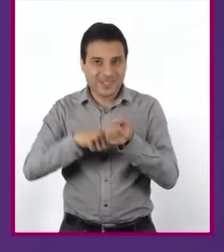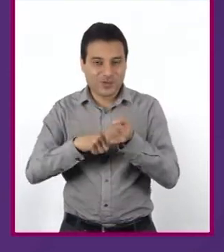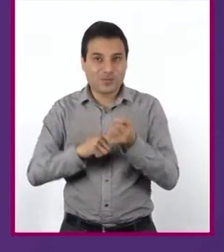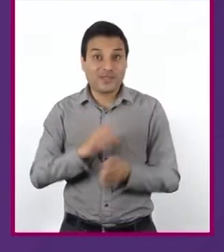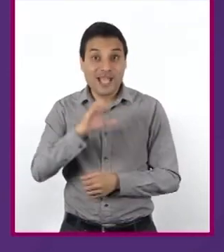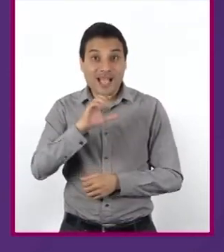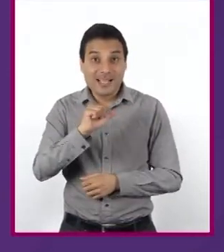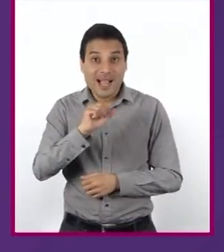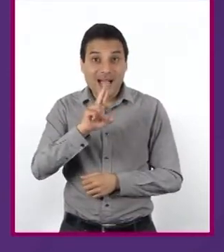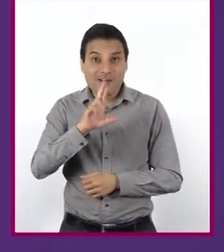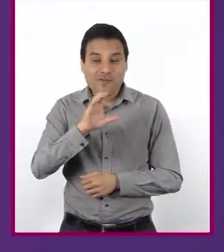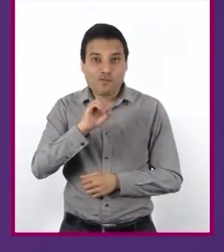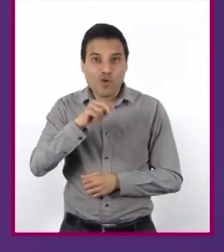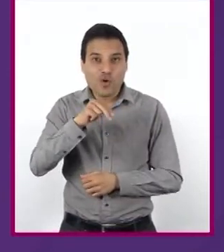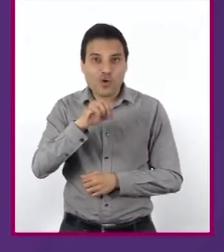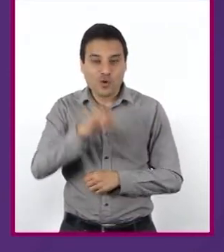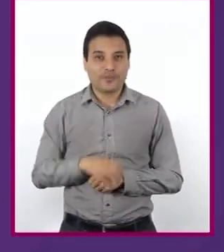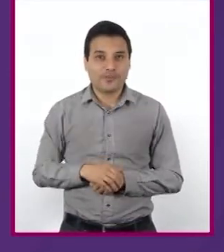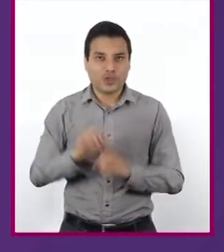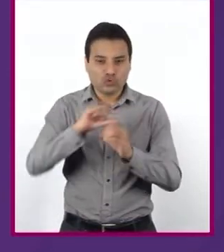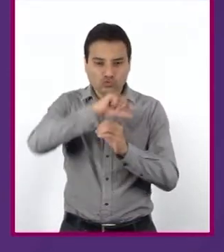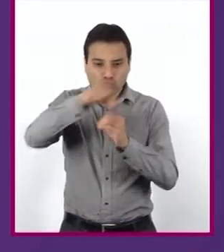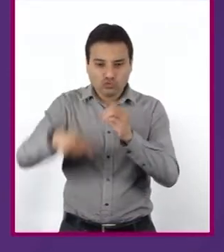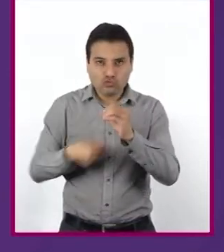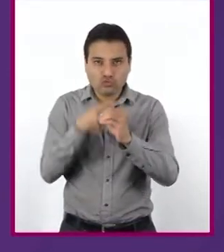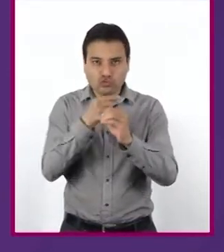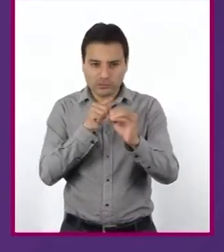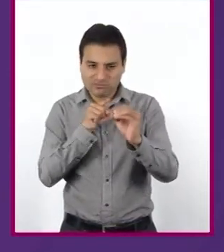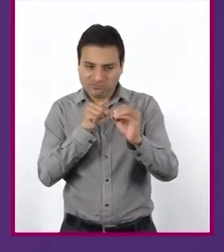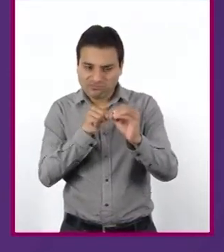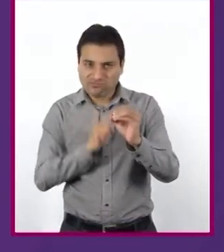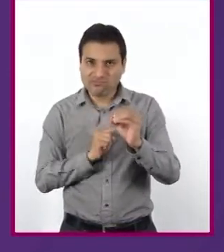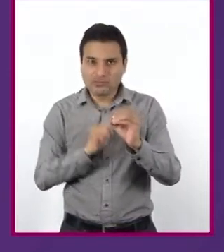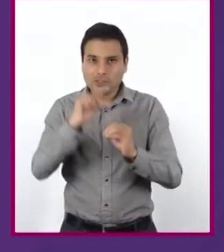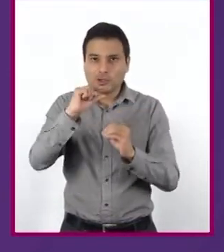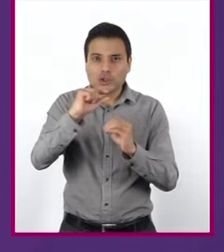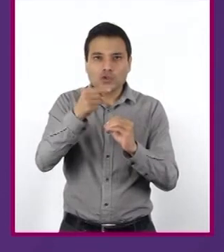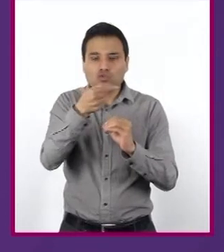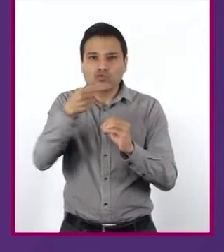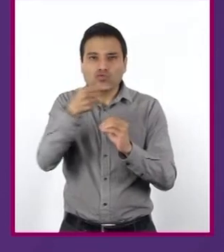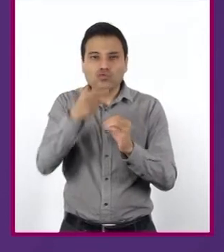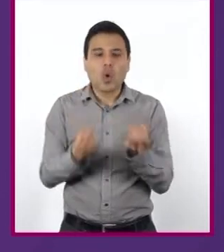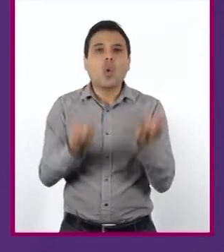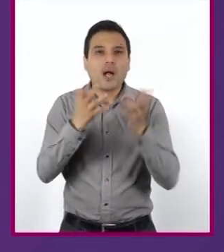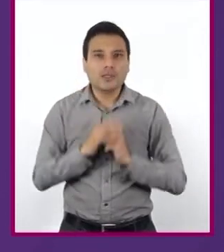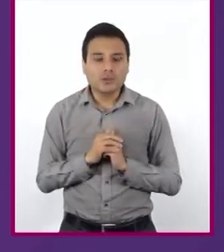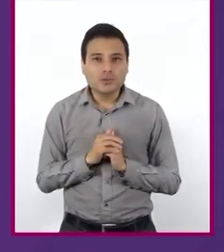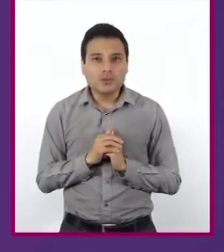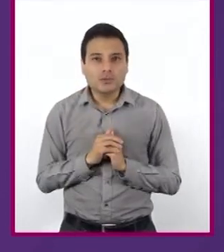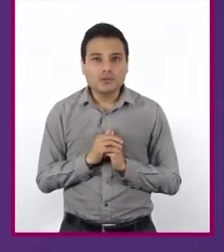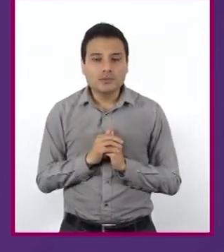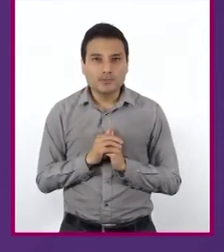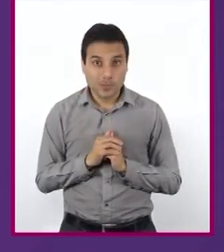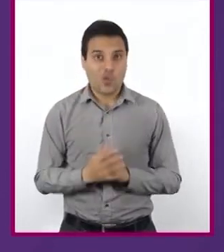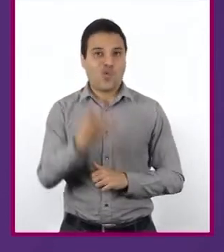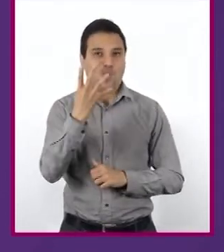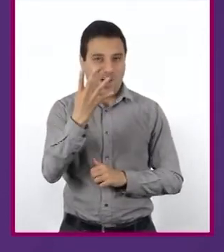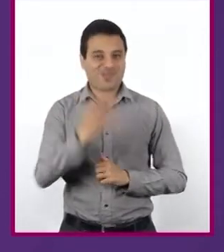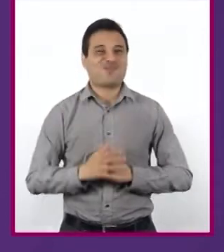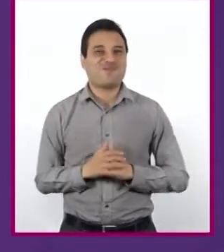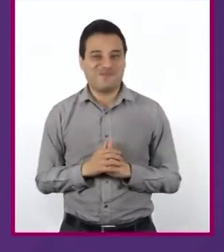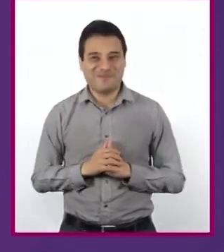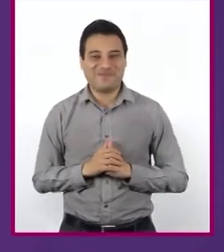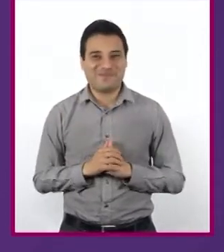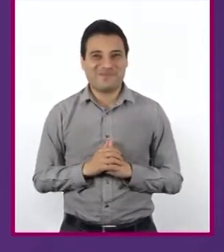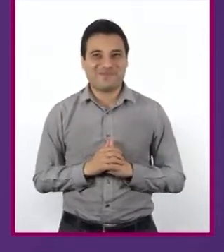el carbono, los átomos de los elementos que pertenecen a este grupo tienen 4 electrones